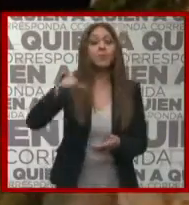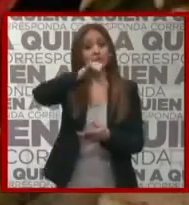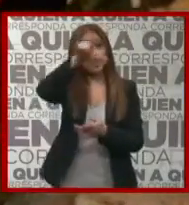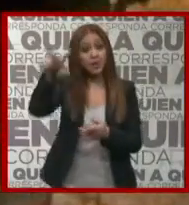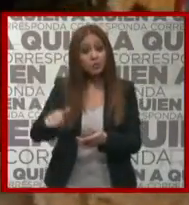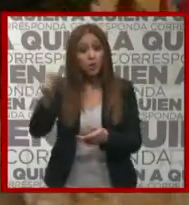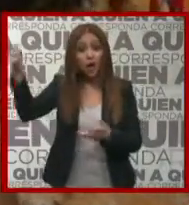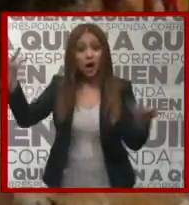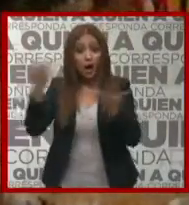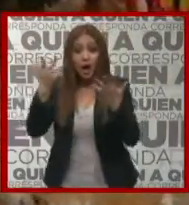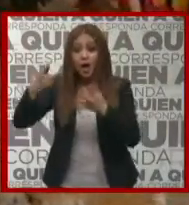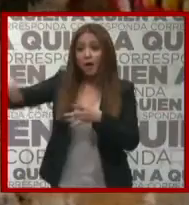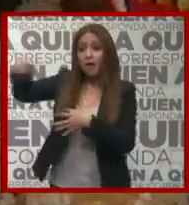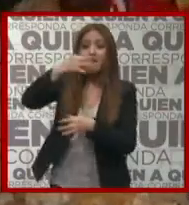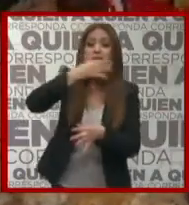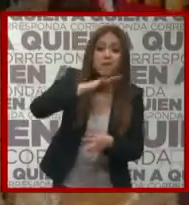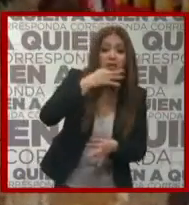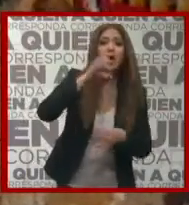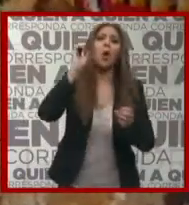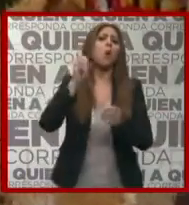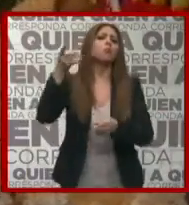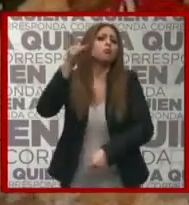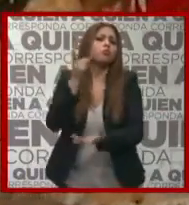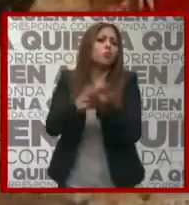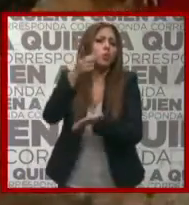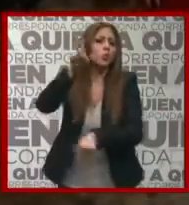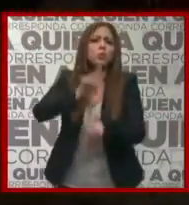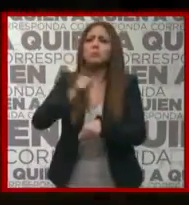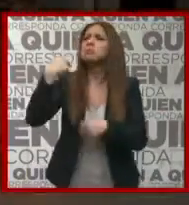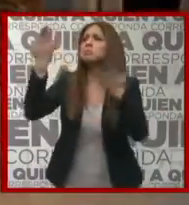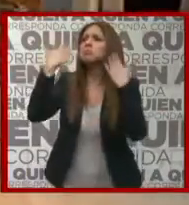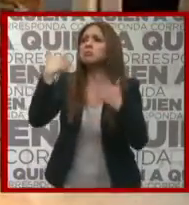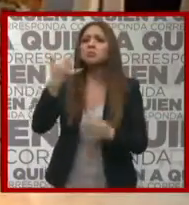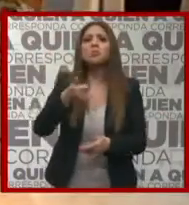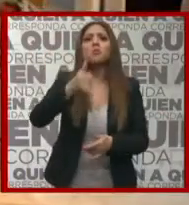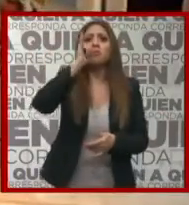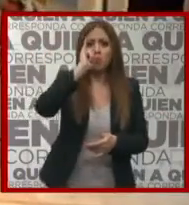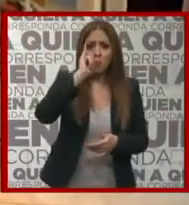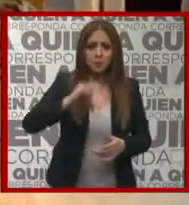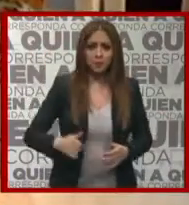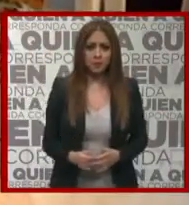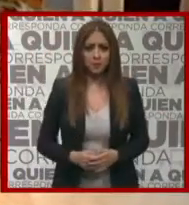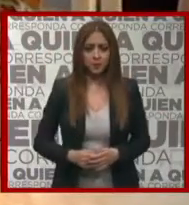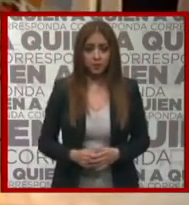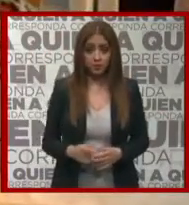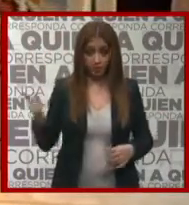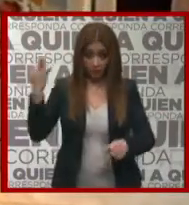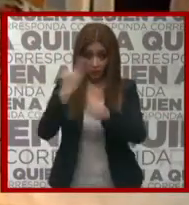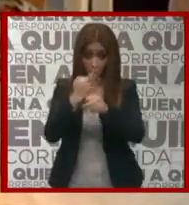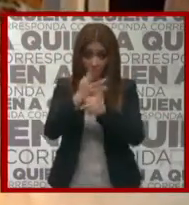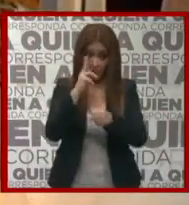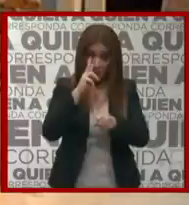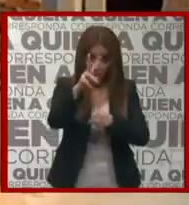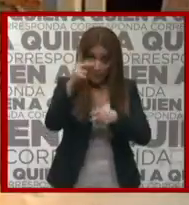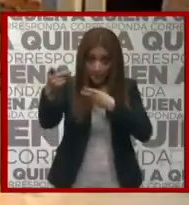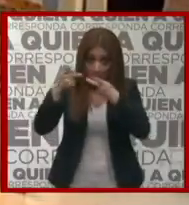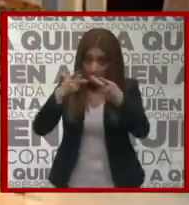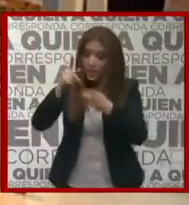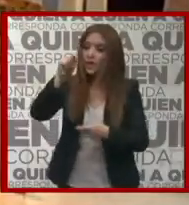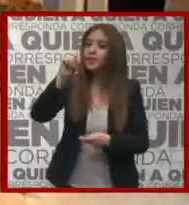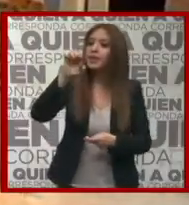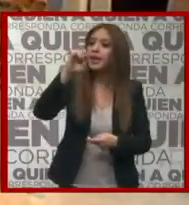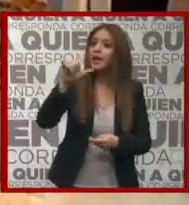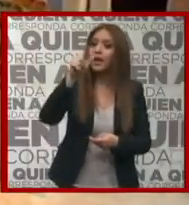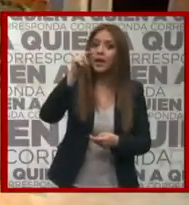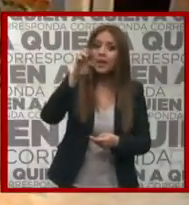eventos especiales o simplemente para refrescarse de un día caluroso. Y bueno amigos, después de haber visto todo el proceso de elaboración del tejate, ahora